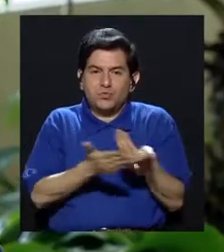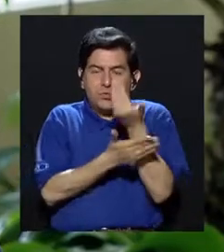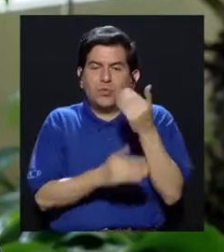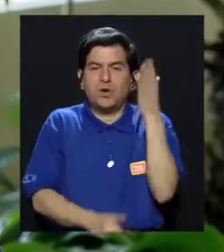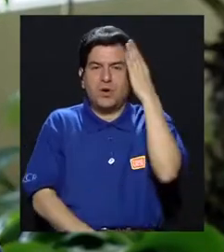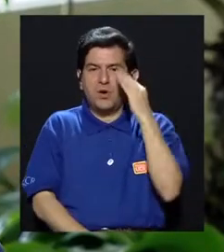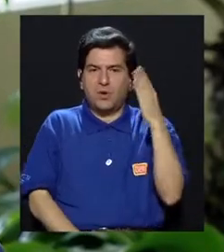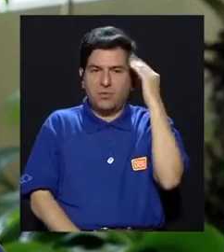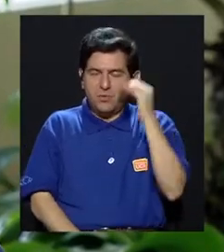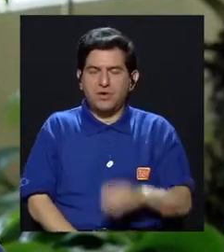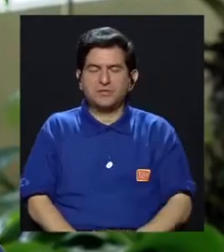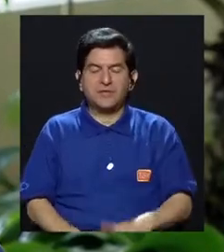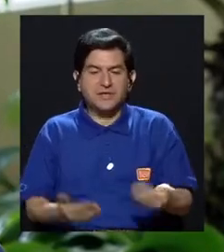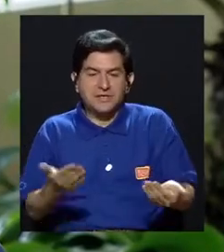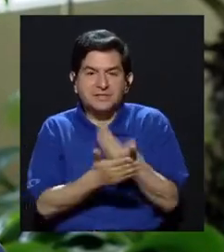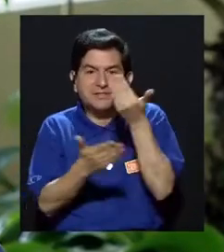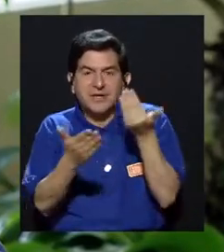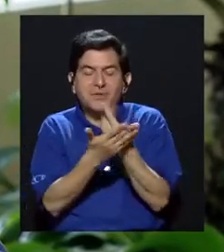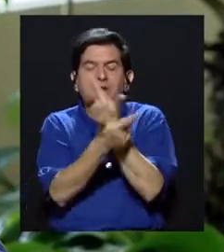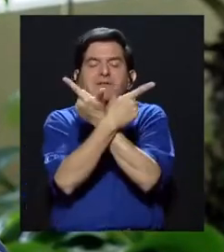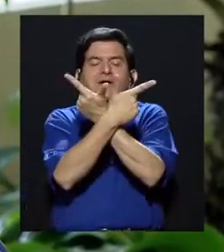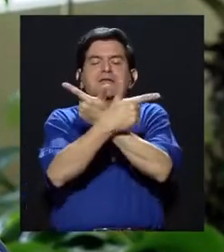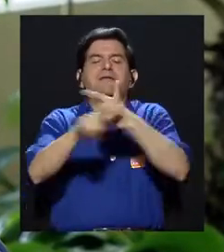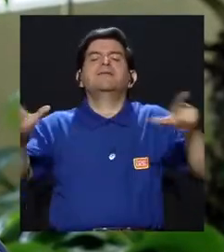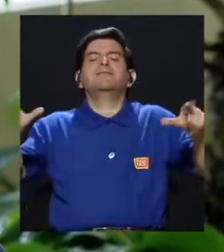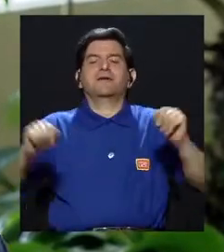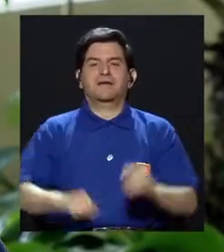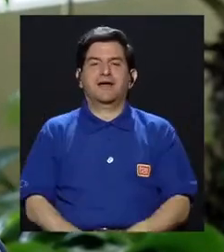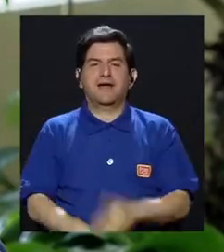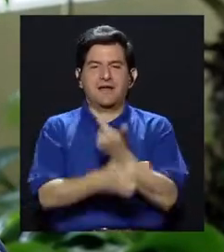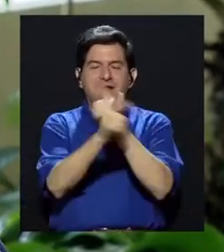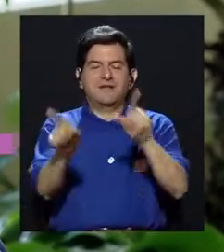pasa por una experiencia subjetiva nueva es liberador.